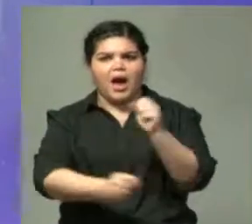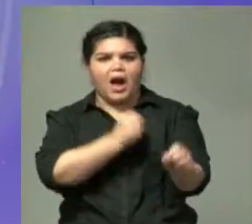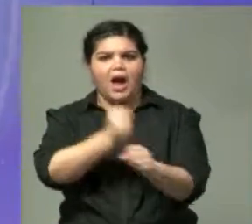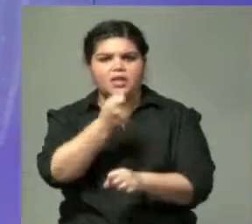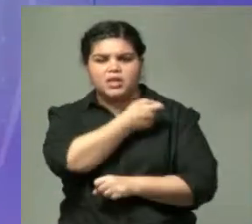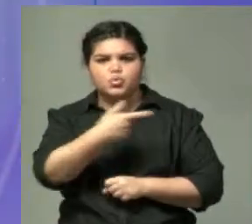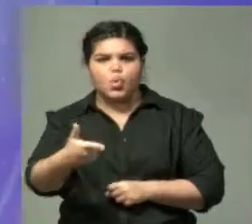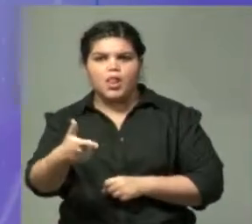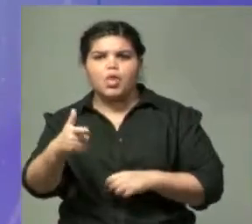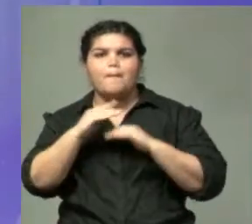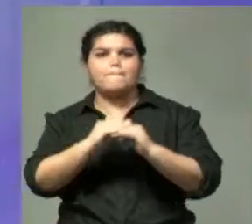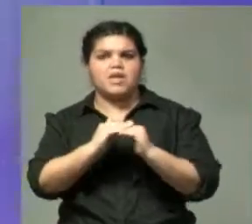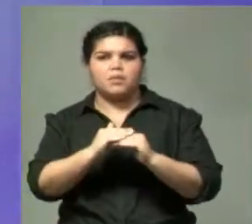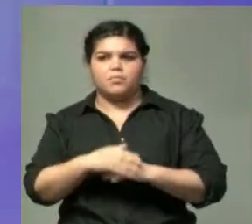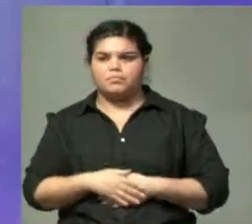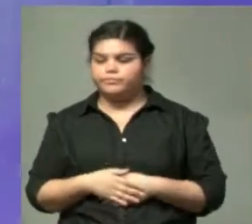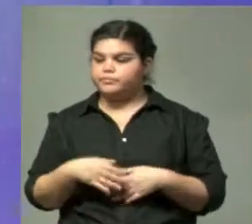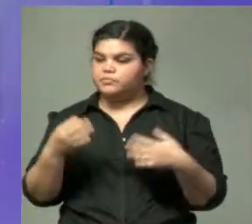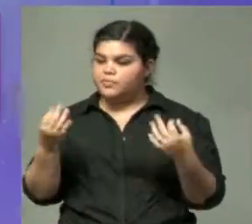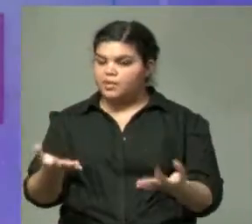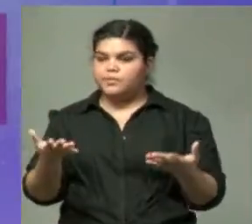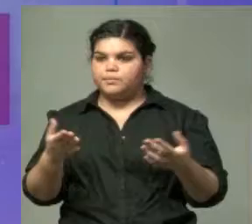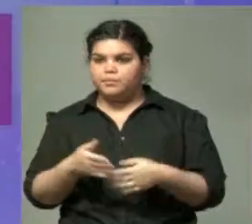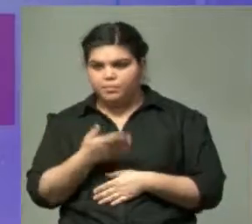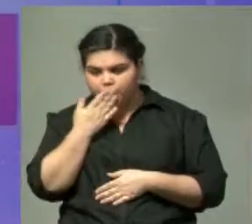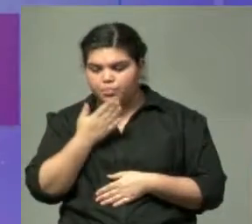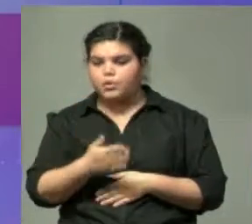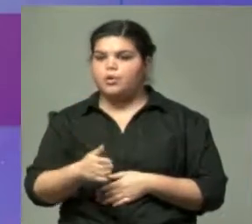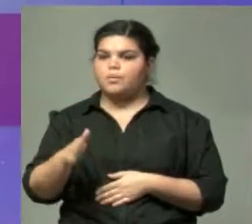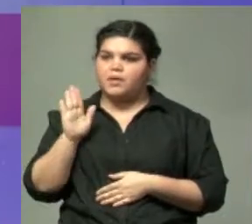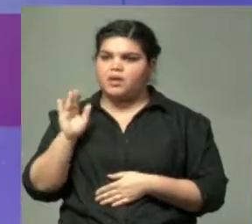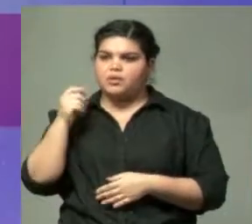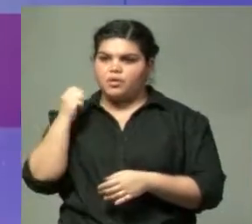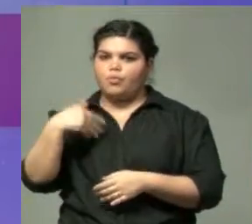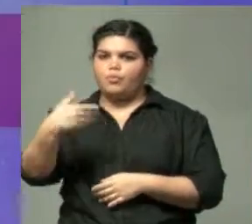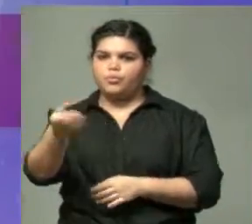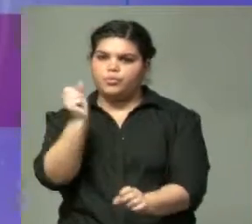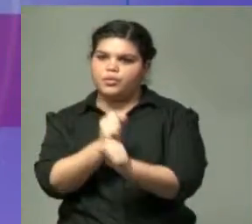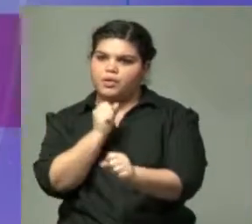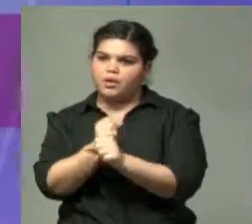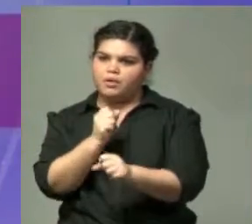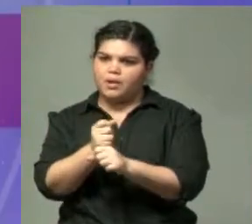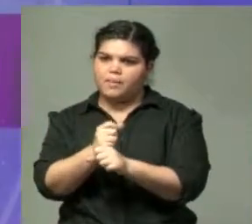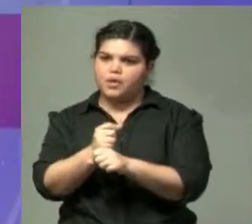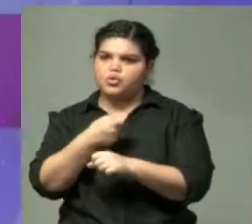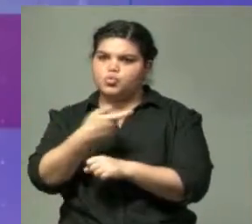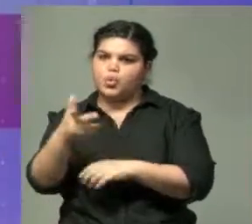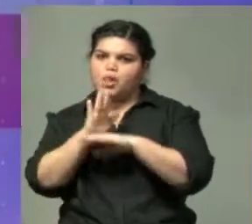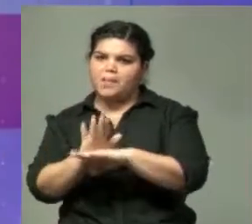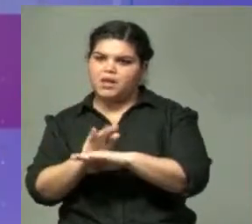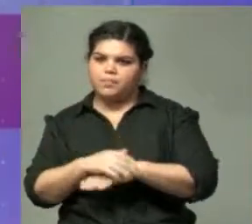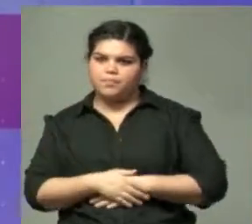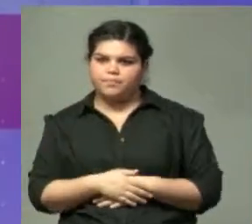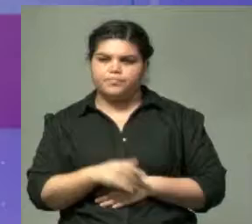salario mínimo. Está bien. Prometo que en lo sucesivo le pagaré el salario mínimo. Ponle la